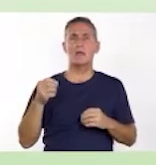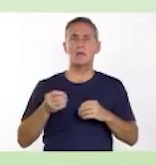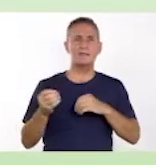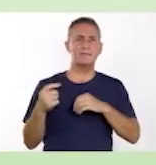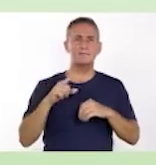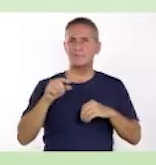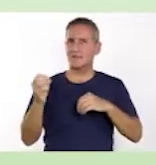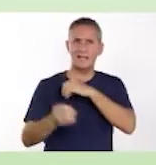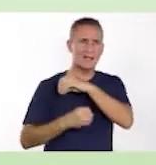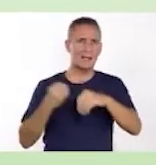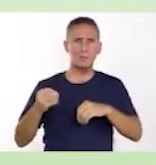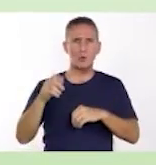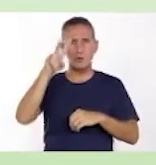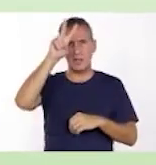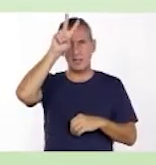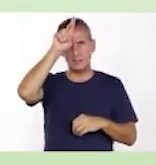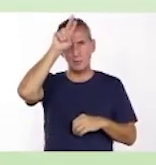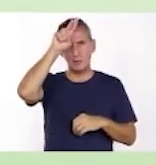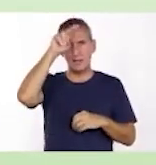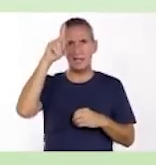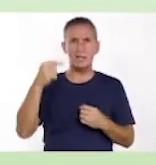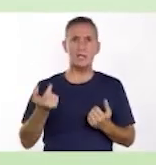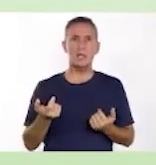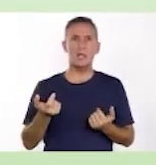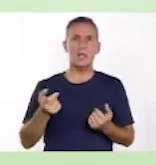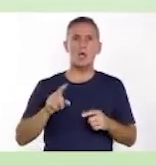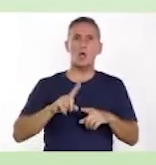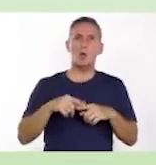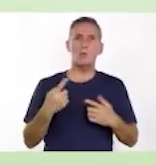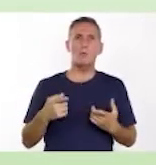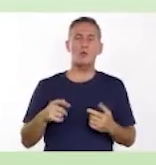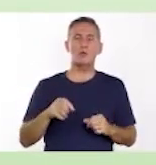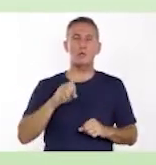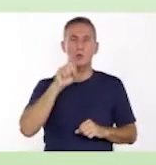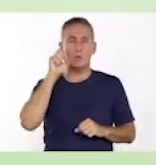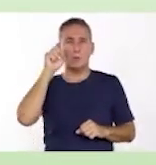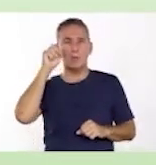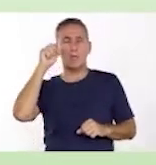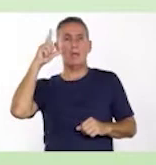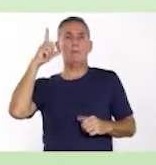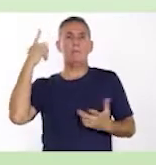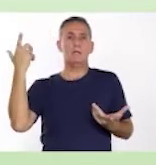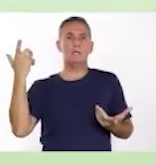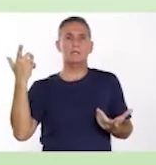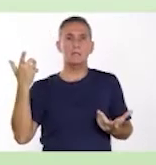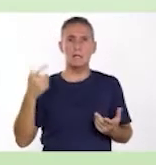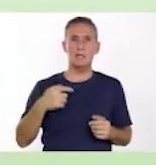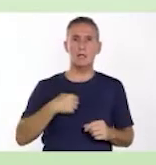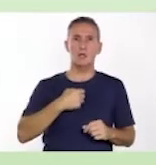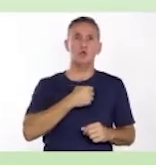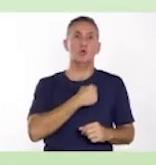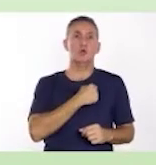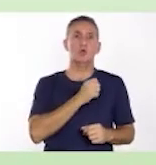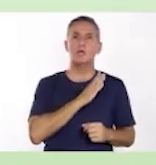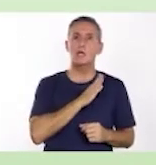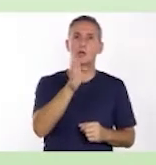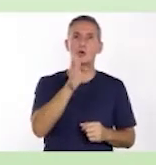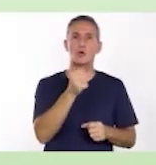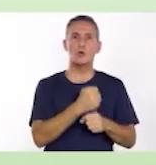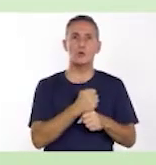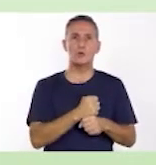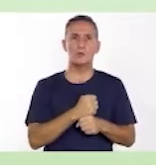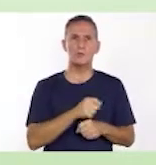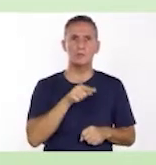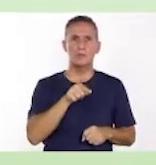qué no me desperté si estaba puesto el despertador y demás? Y esto, bueno, aquí se está